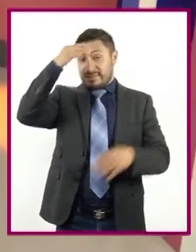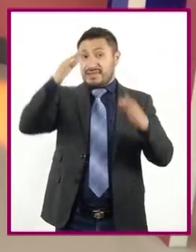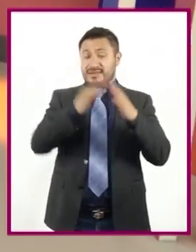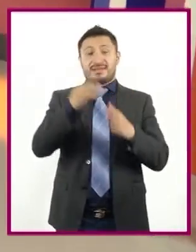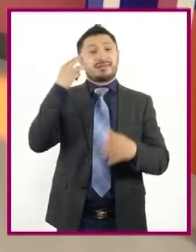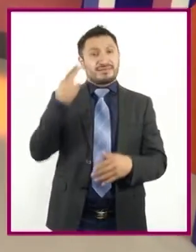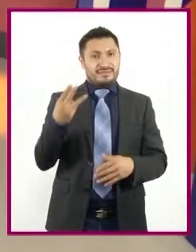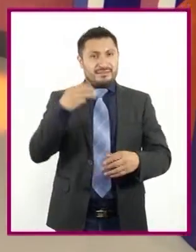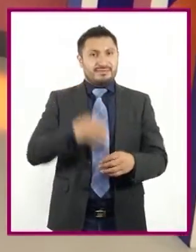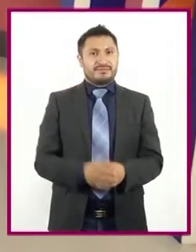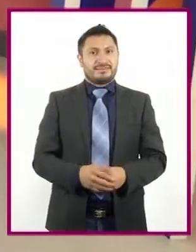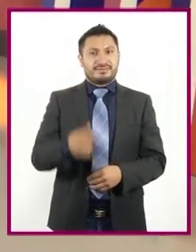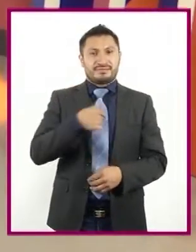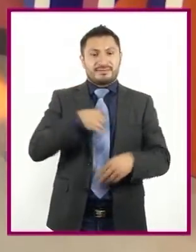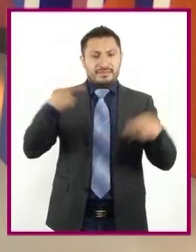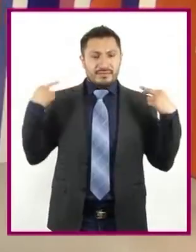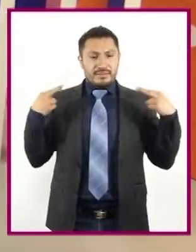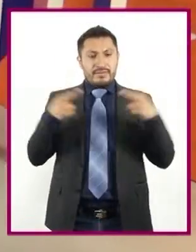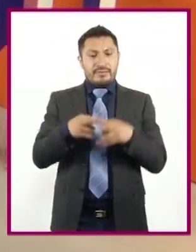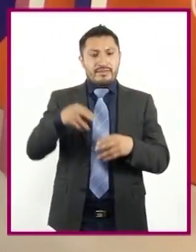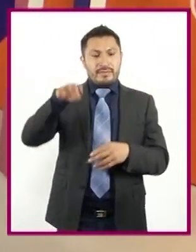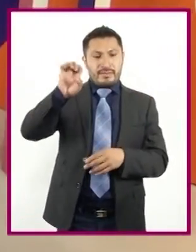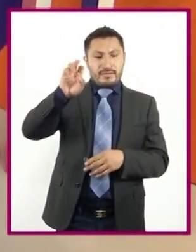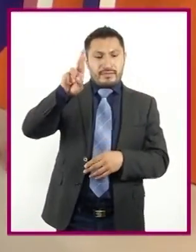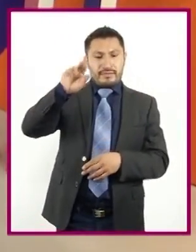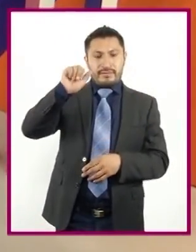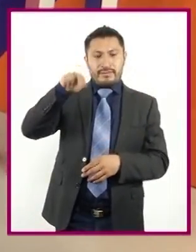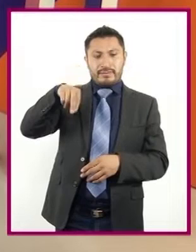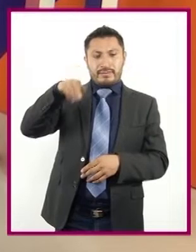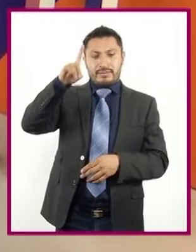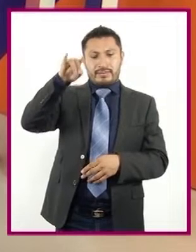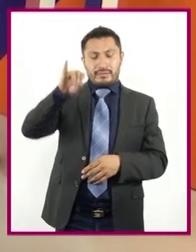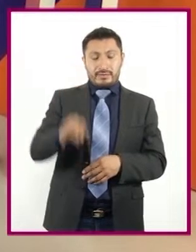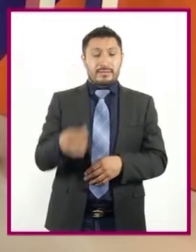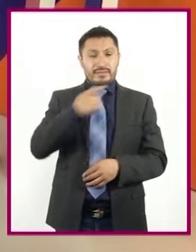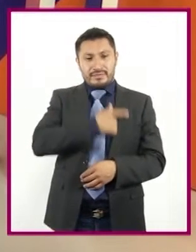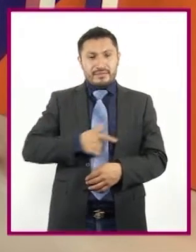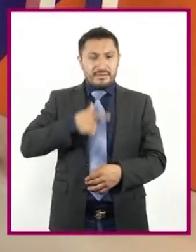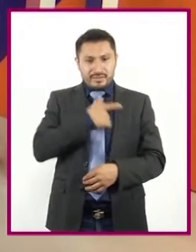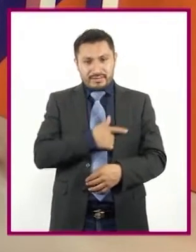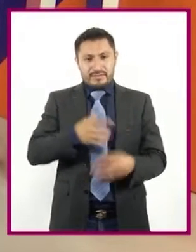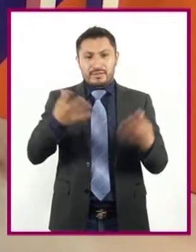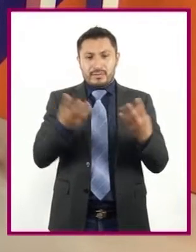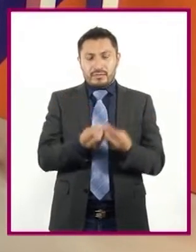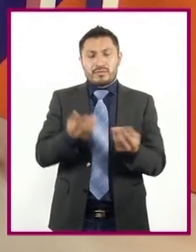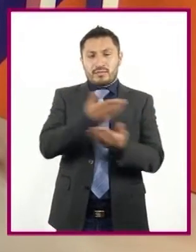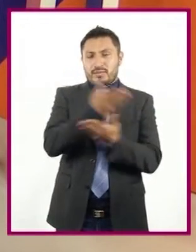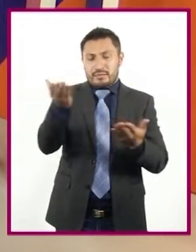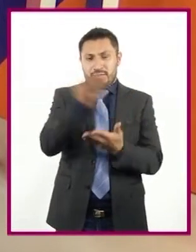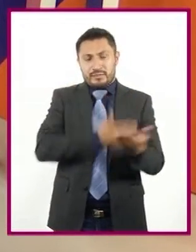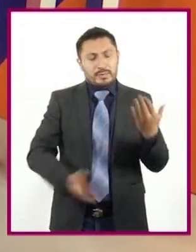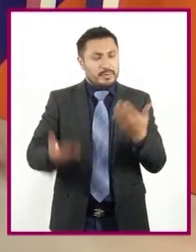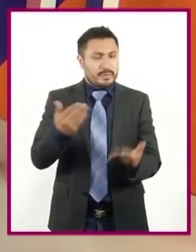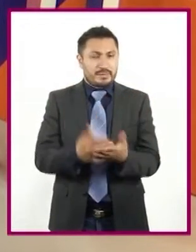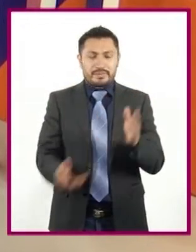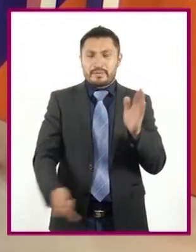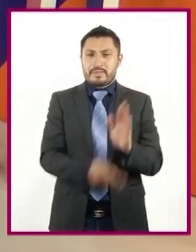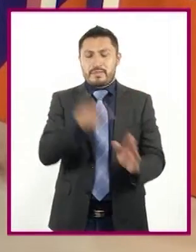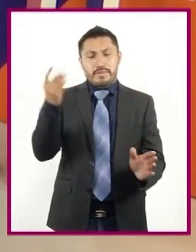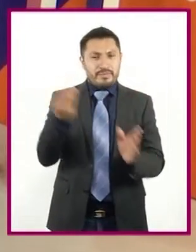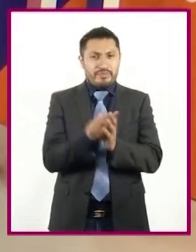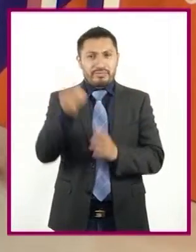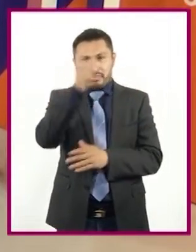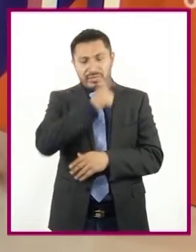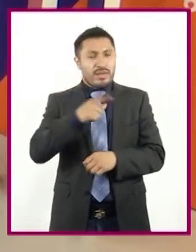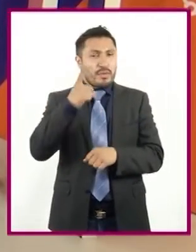3. Soy la profesora Erandi Rodríguez López y estoy muy contenta de poder compartir con ustedes un contenido más de la asignatura